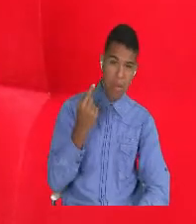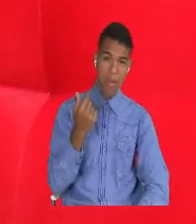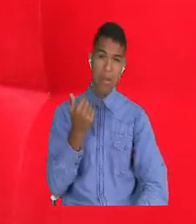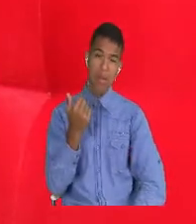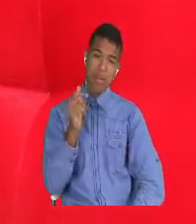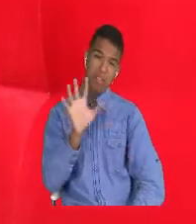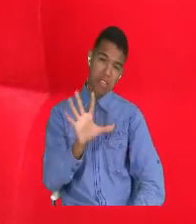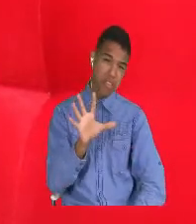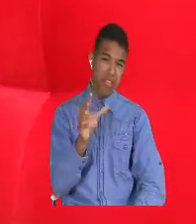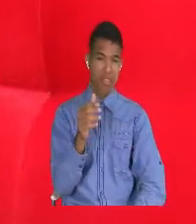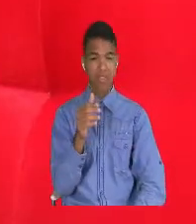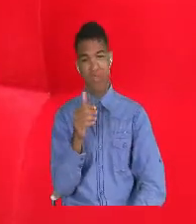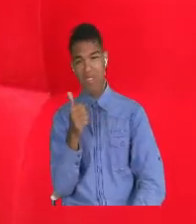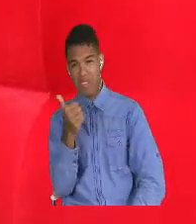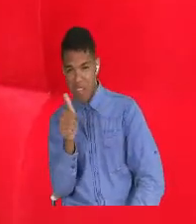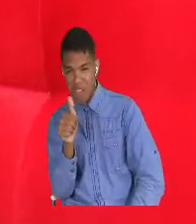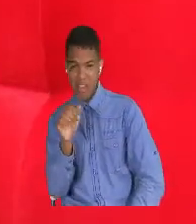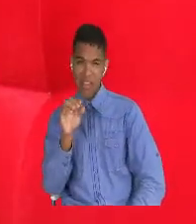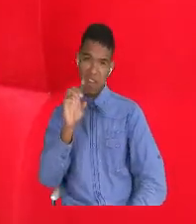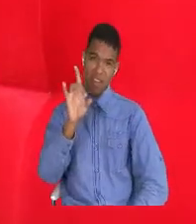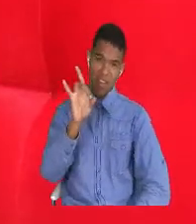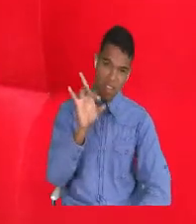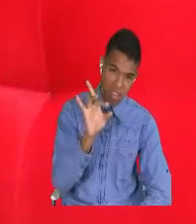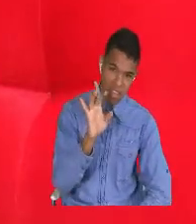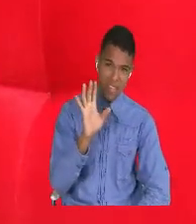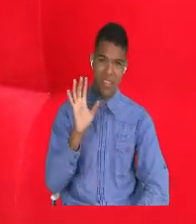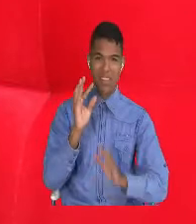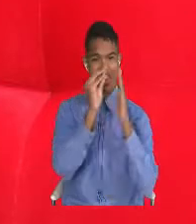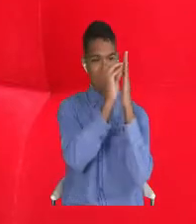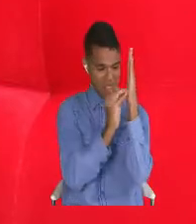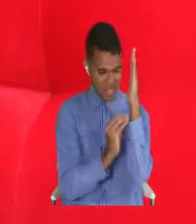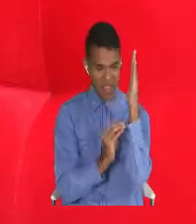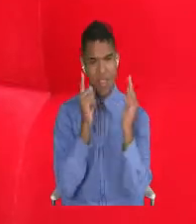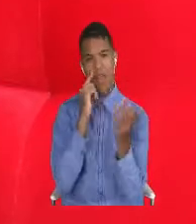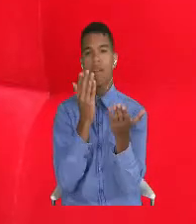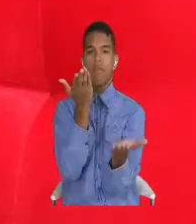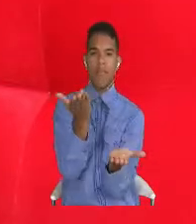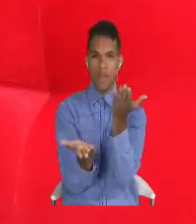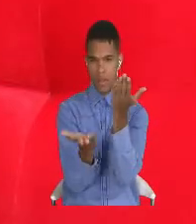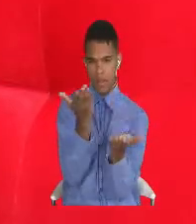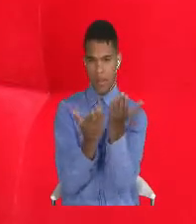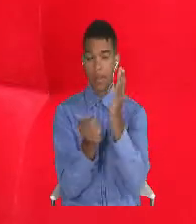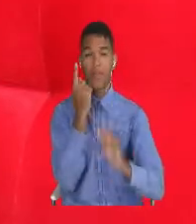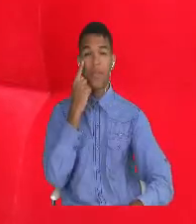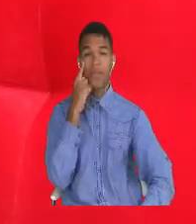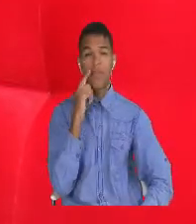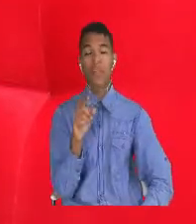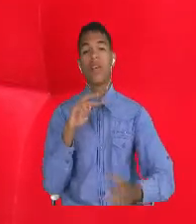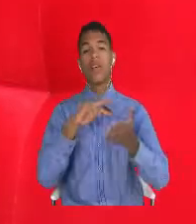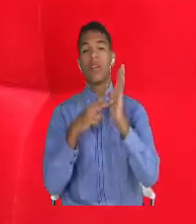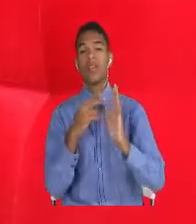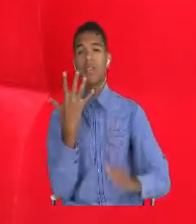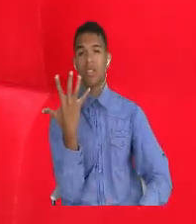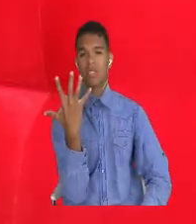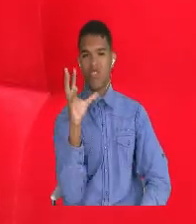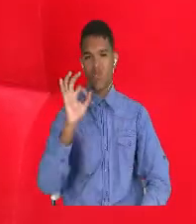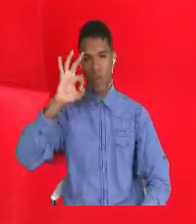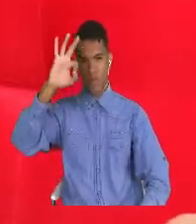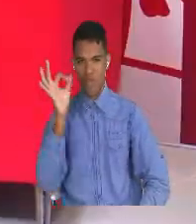15 posoperatorios, ya depende del paciente. El posoperatorio es el 50% para quedar la cirugía